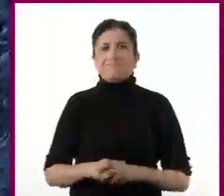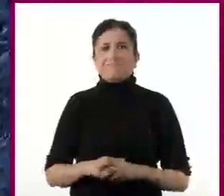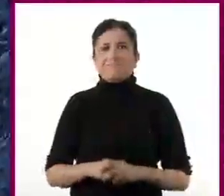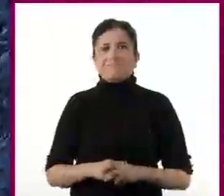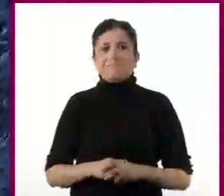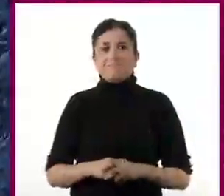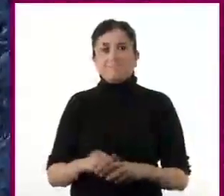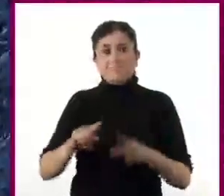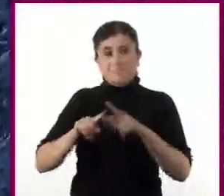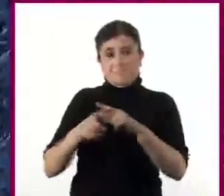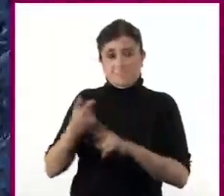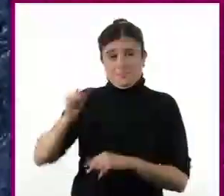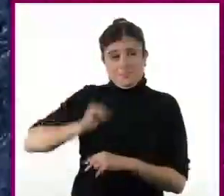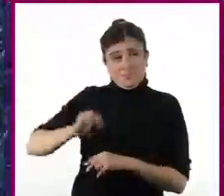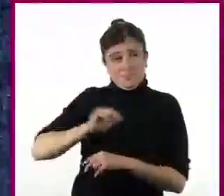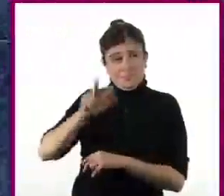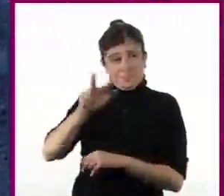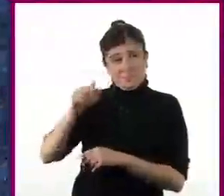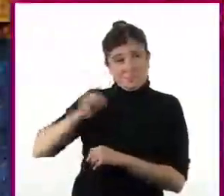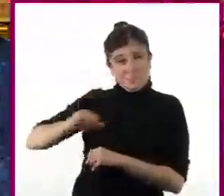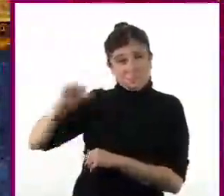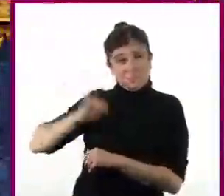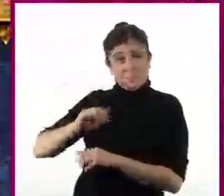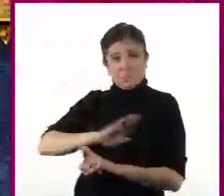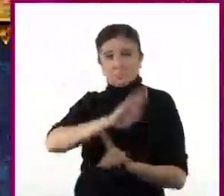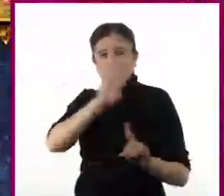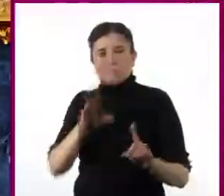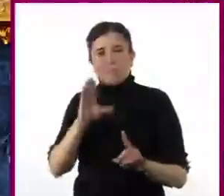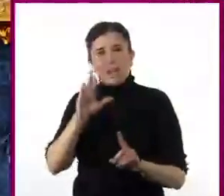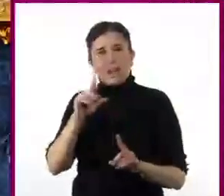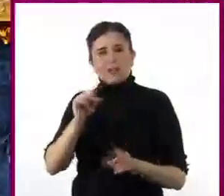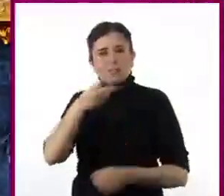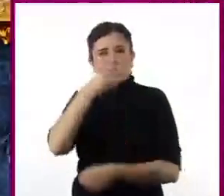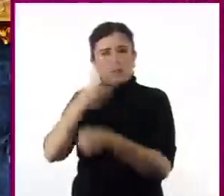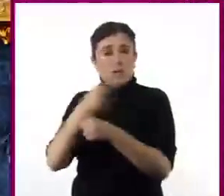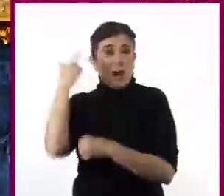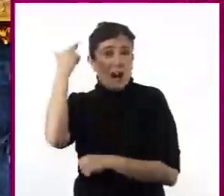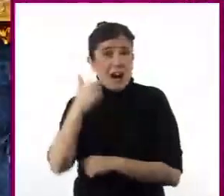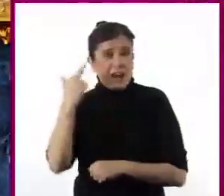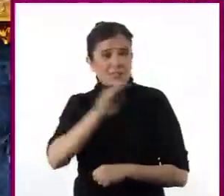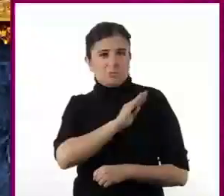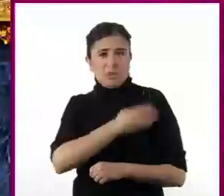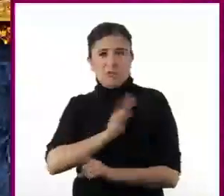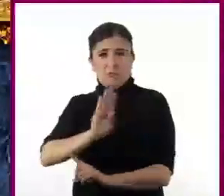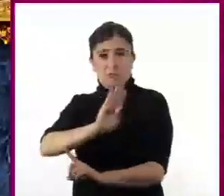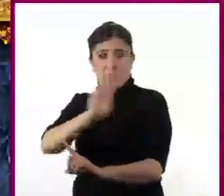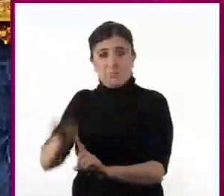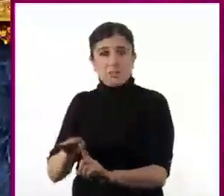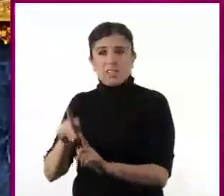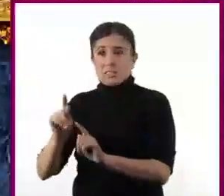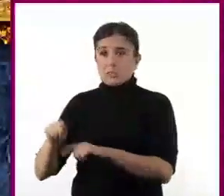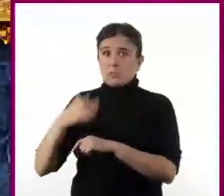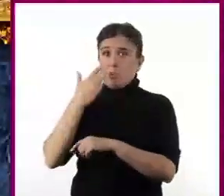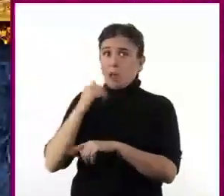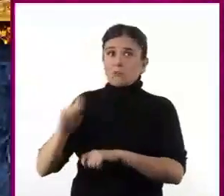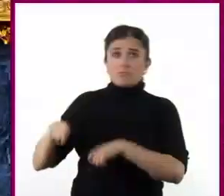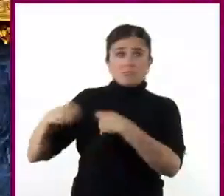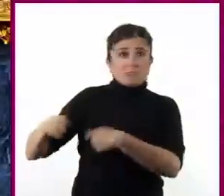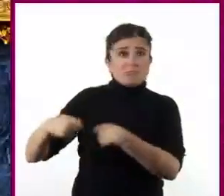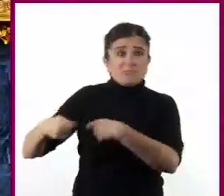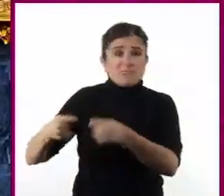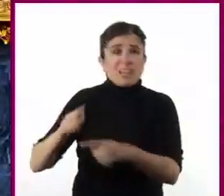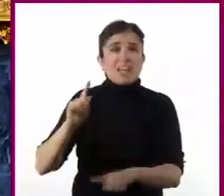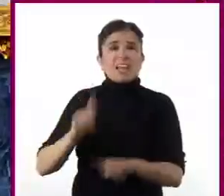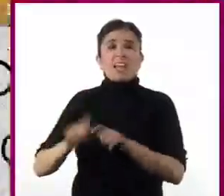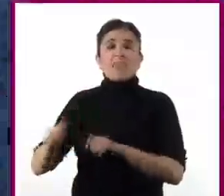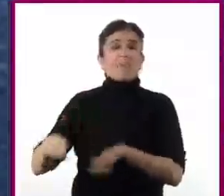A inicios del siglo XVIII murió Carlos II, rey de España. Al no tener descendientes, su